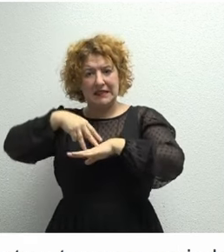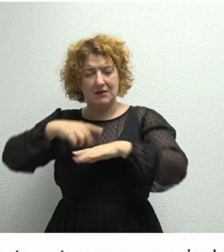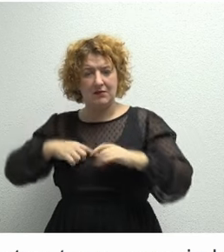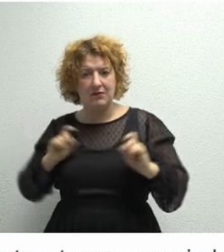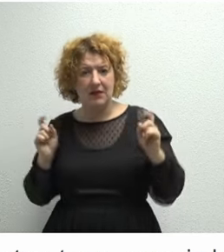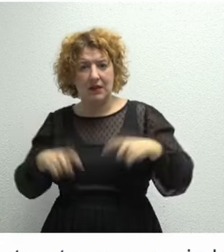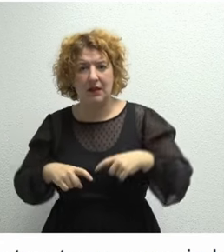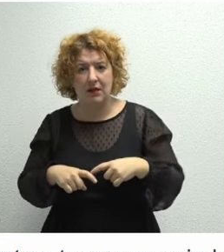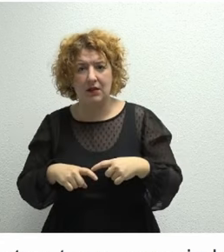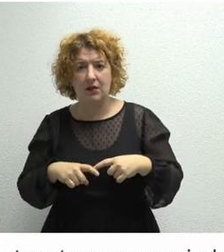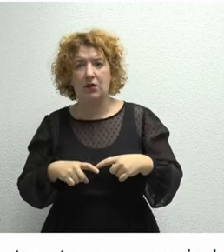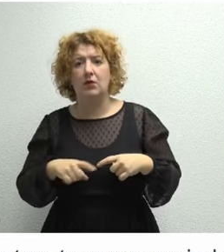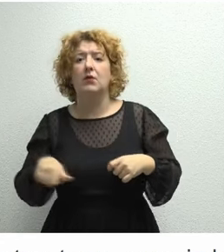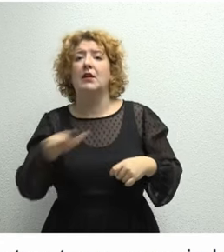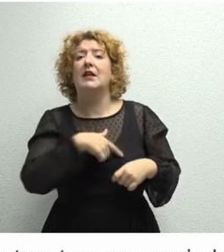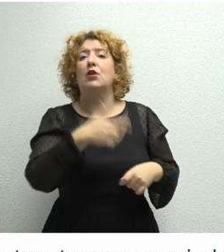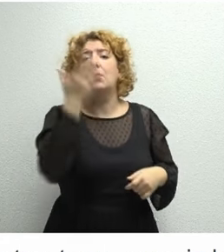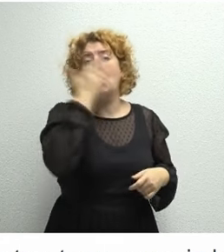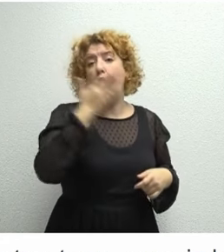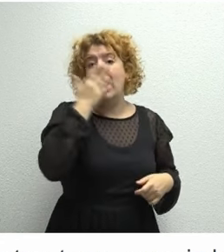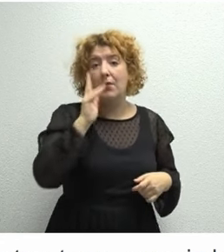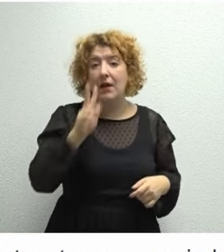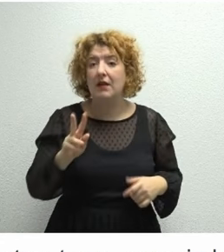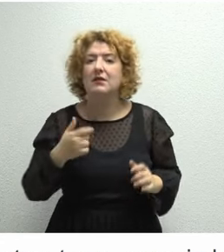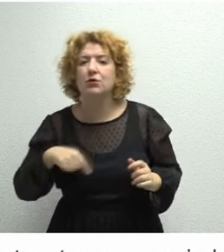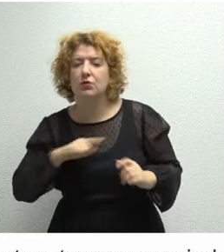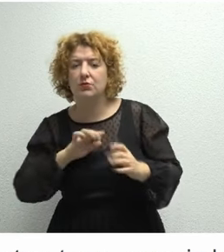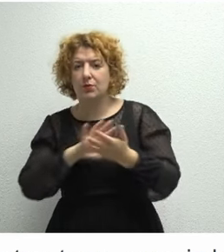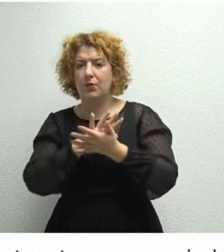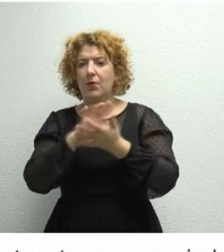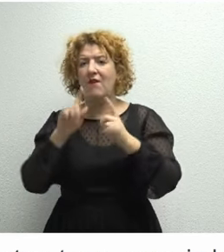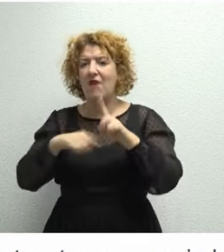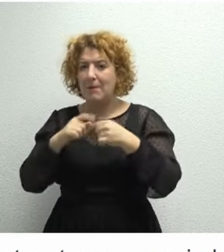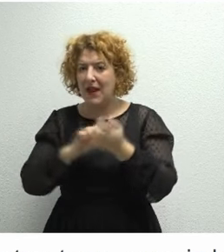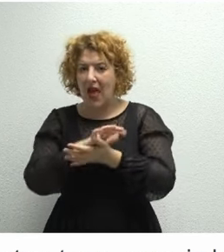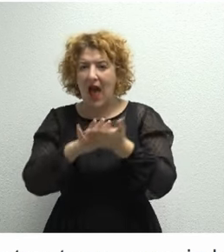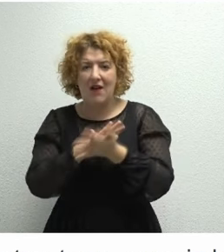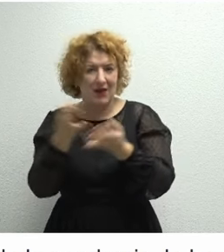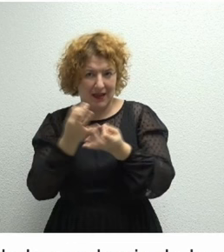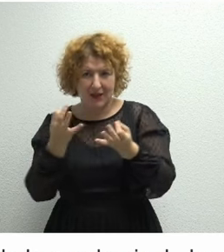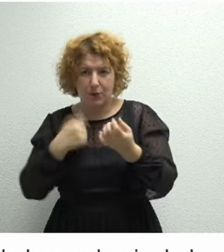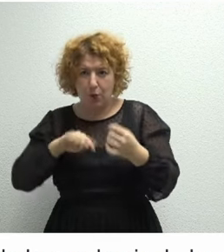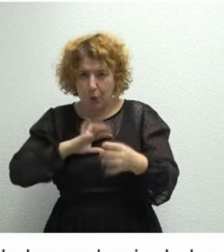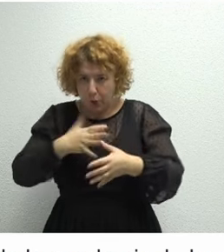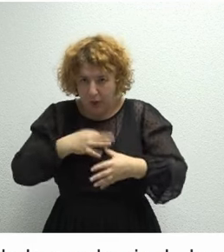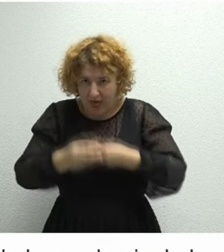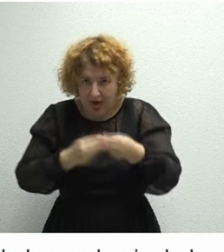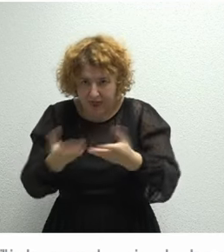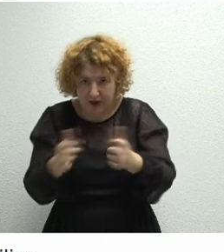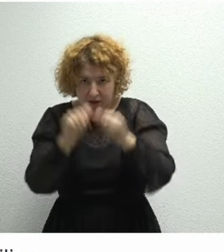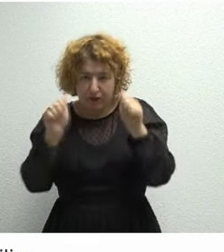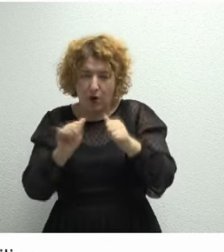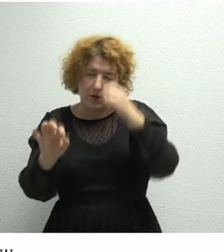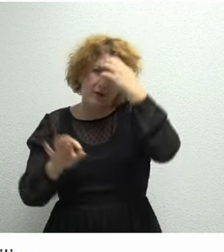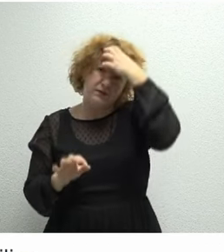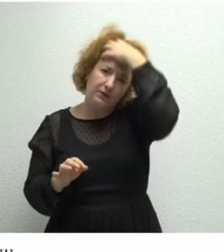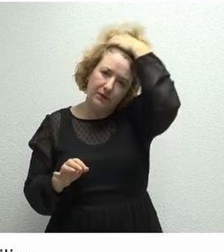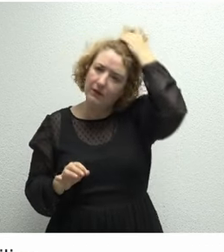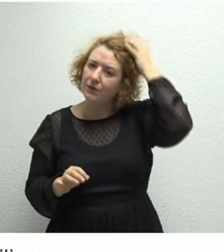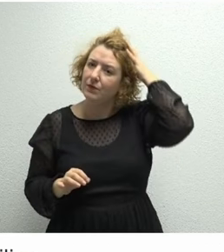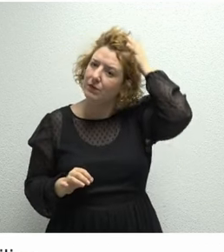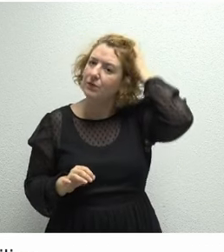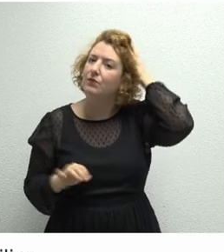niño le vamos a ver en el cole Pero bueno lo que tenemos que abordar con la familia y tal lo podemos hacer Así es un